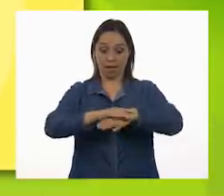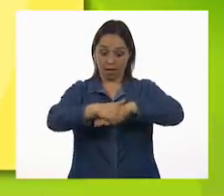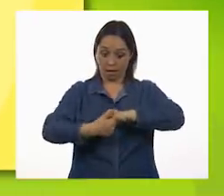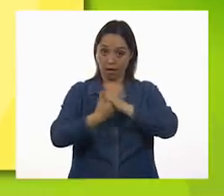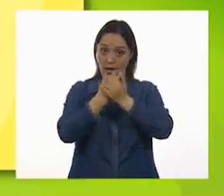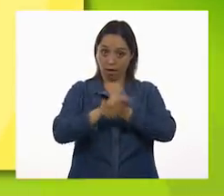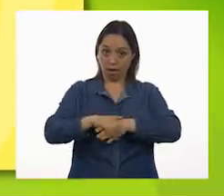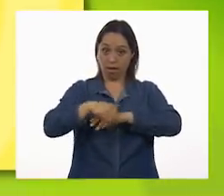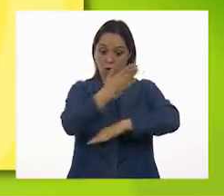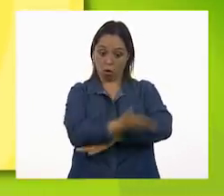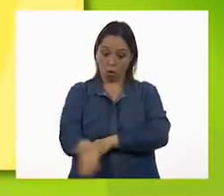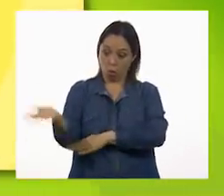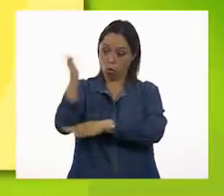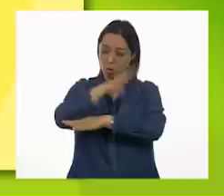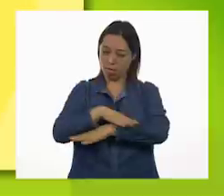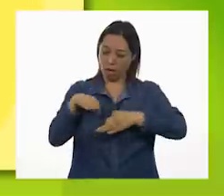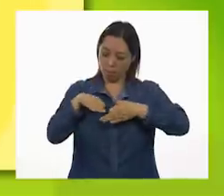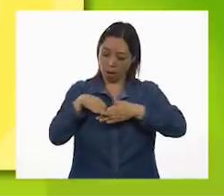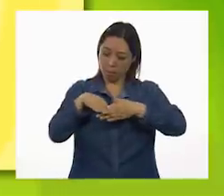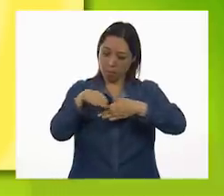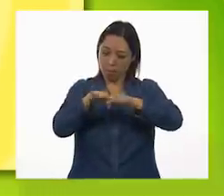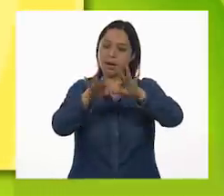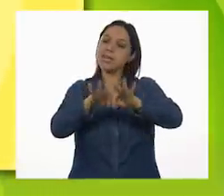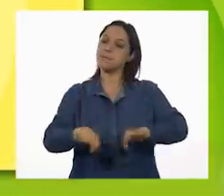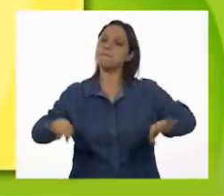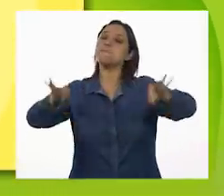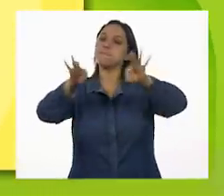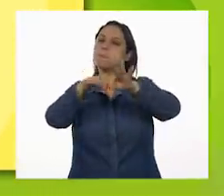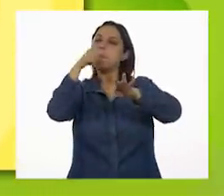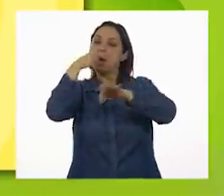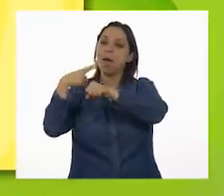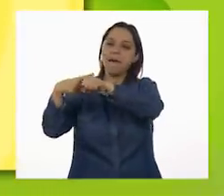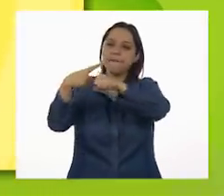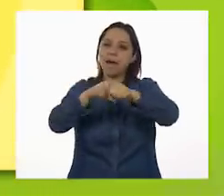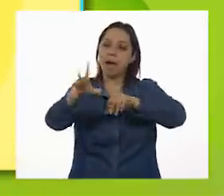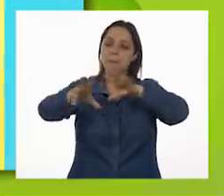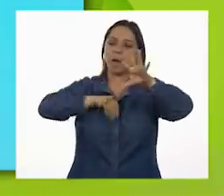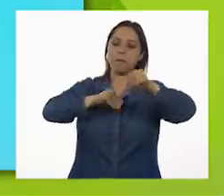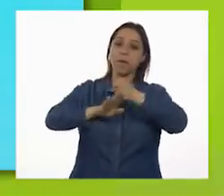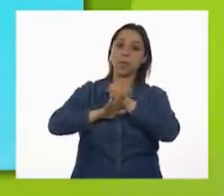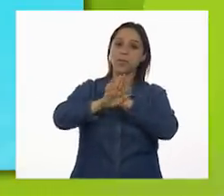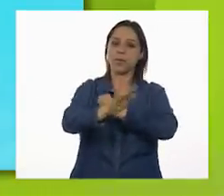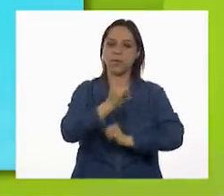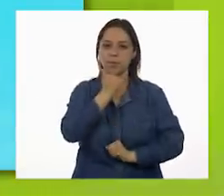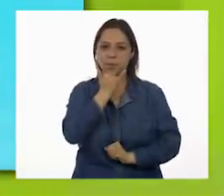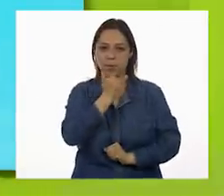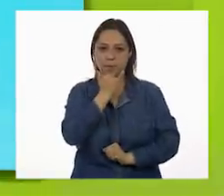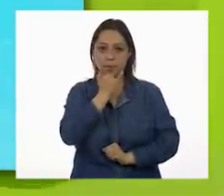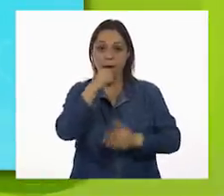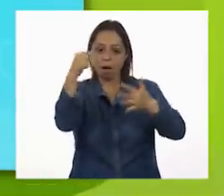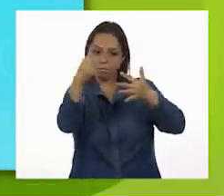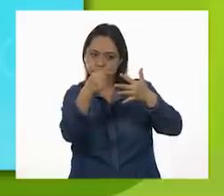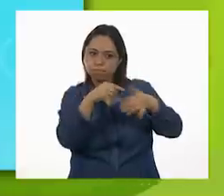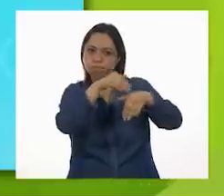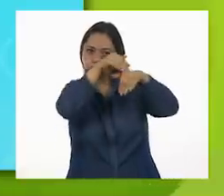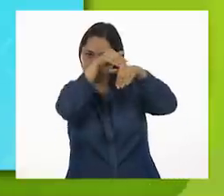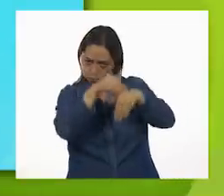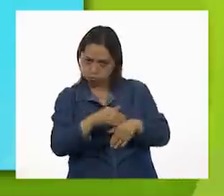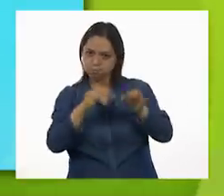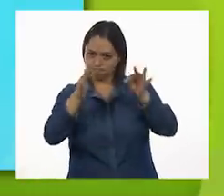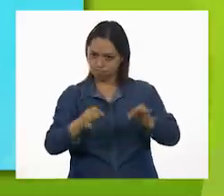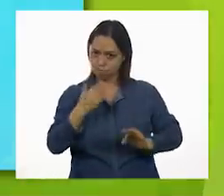Lavarnos las manos varias veces al día es importante para prevenir cualquier enfermedad. Sigue estos pasos para